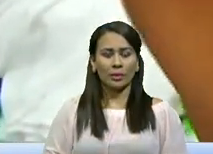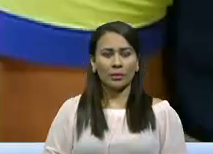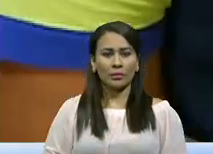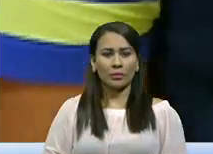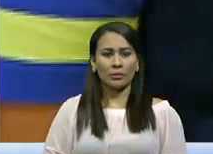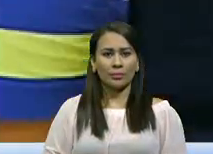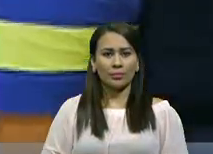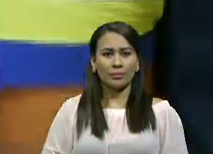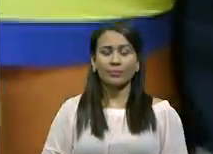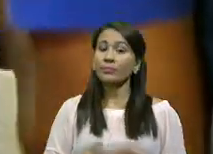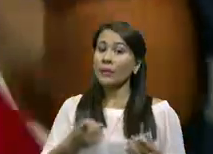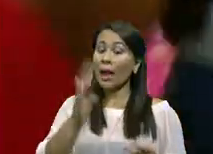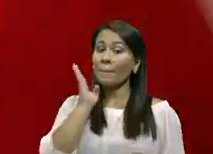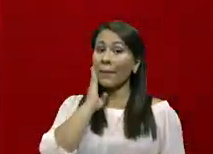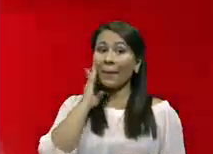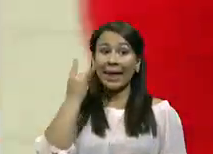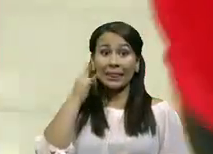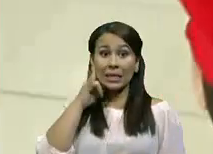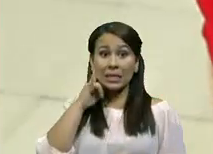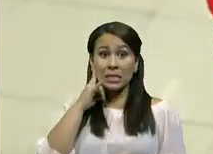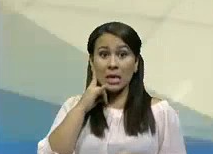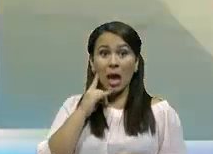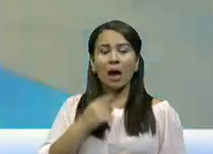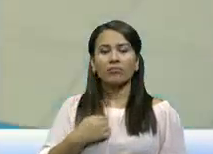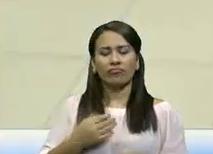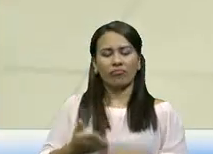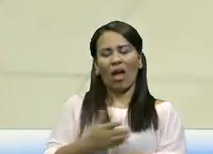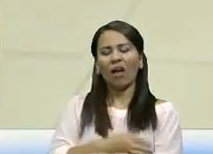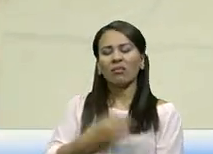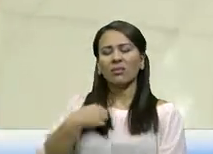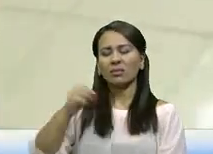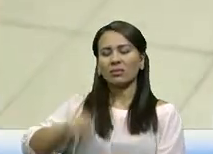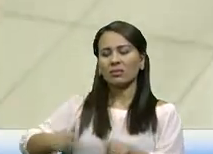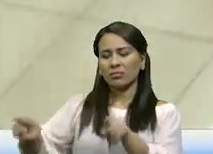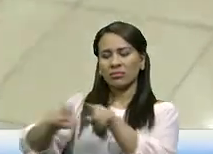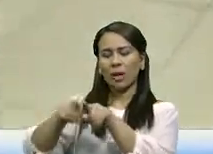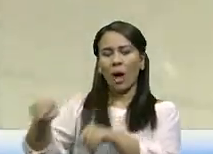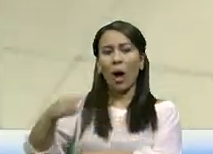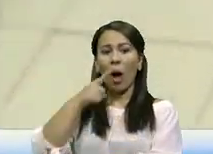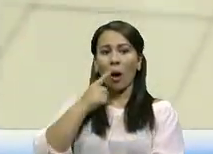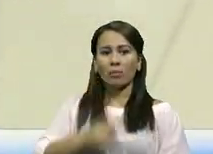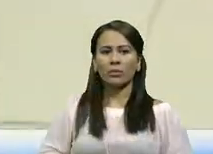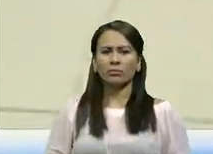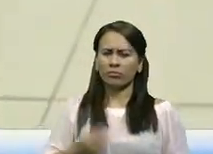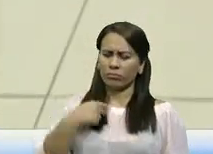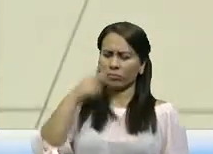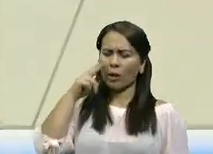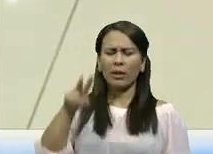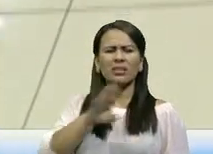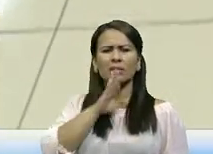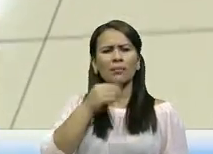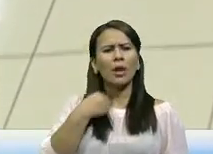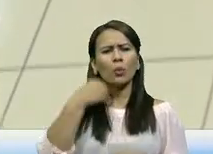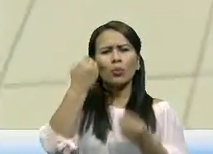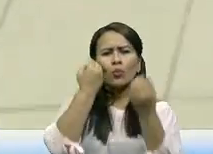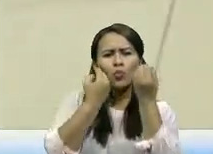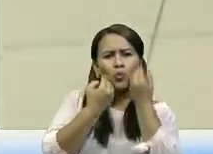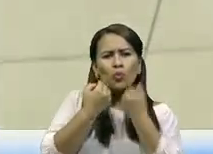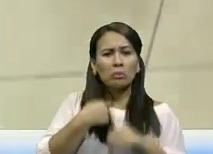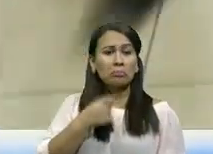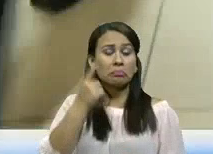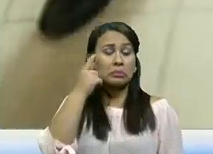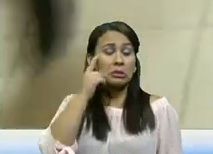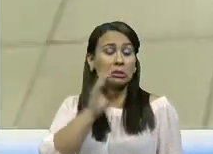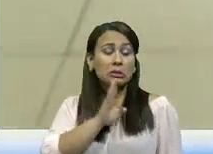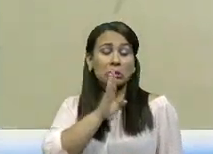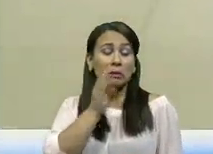¿ya? Según la madre de la menor y conviviente del sujeto, este se mostraba cariñoso con la pequeña.